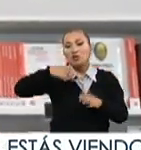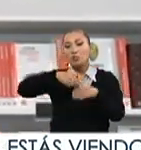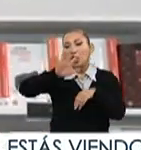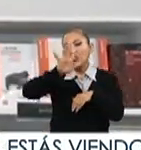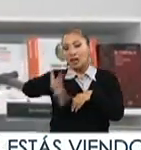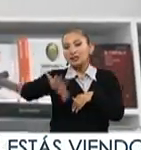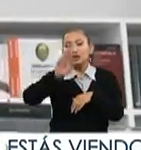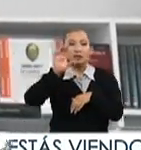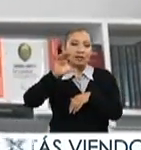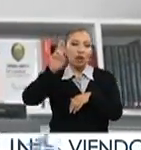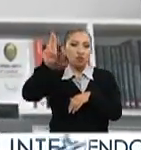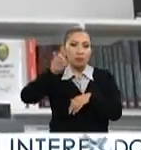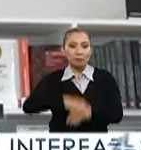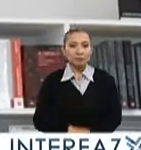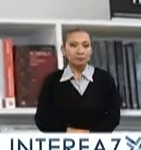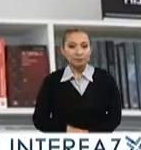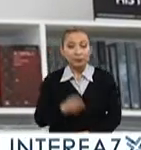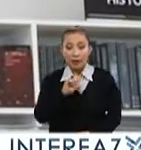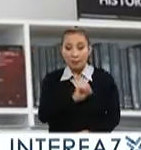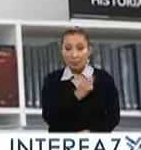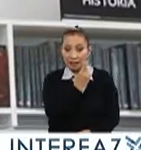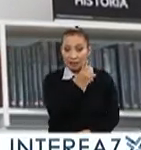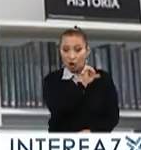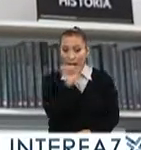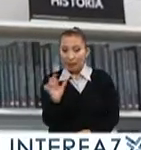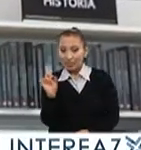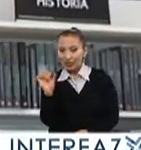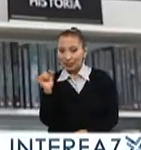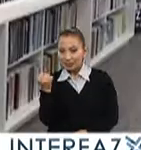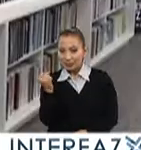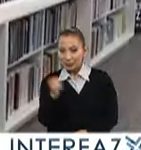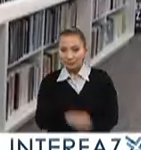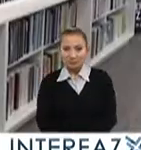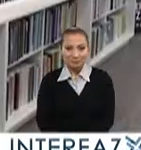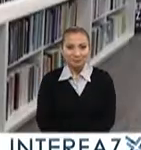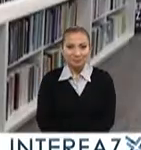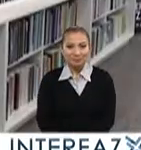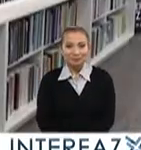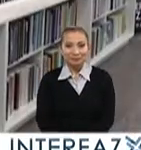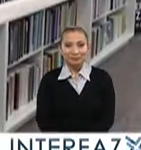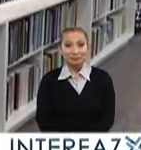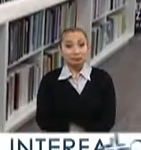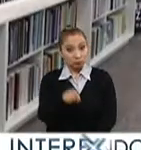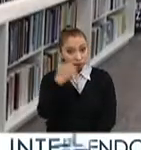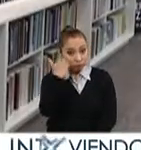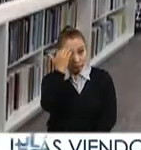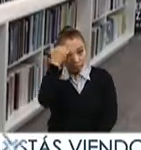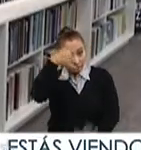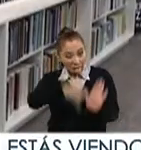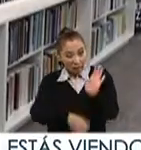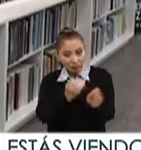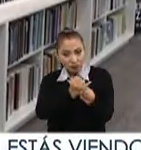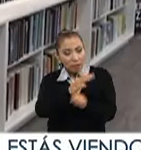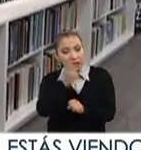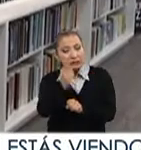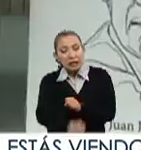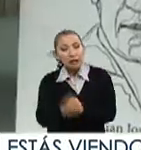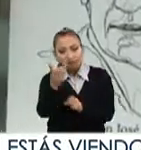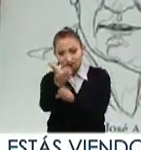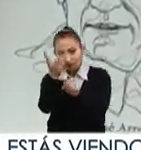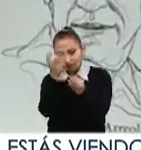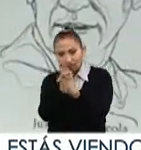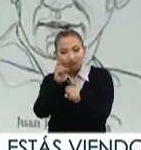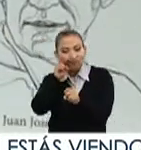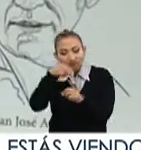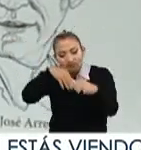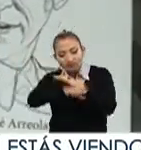10, Ciudad Universitaria, del 25 al 30 de septiembre. Si quieres conocer más información, te